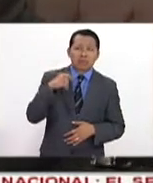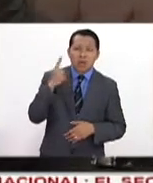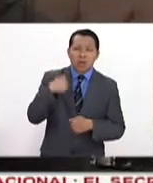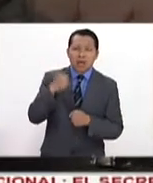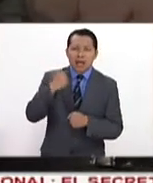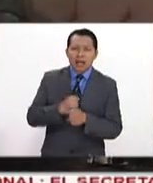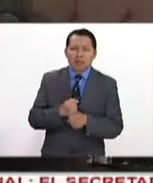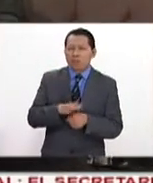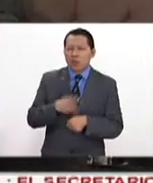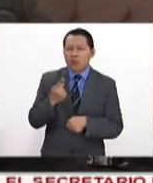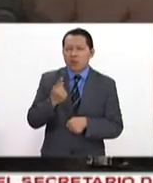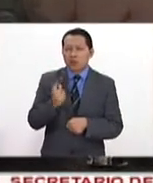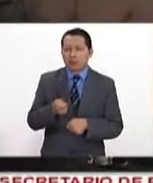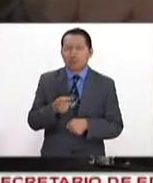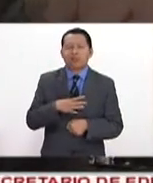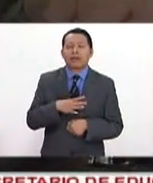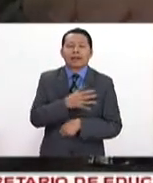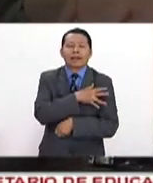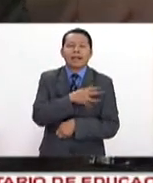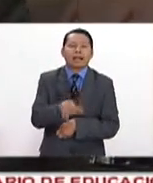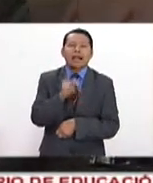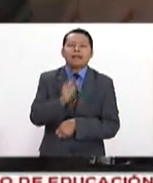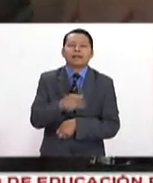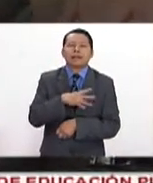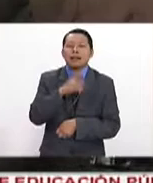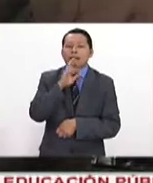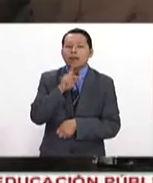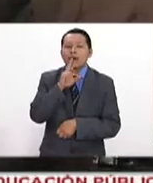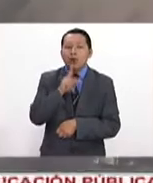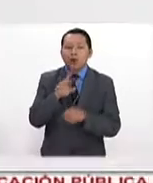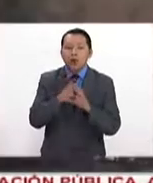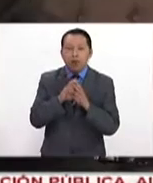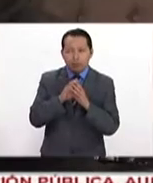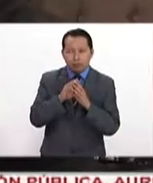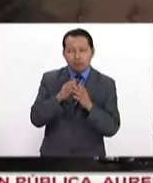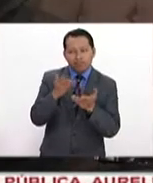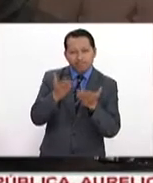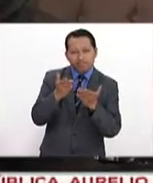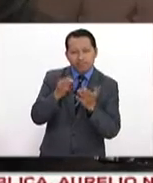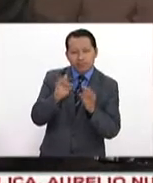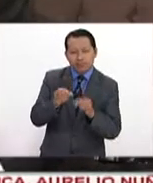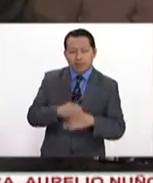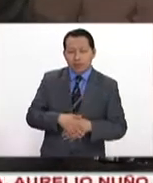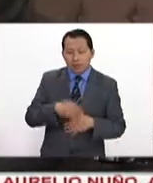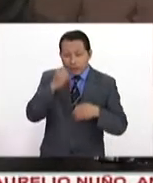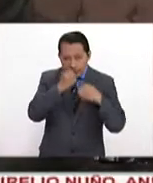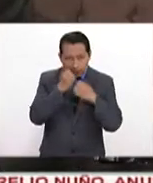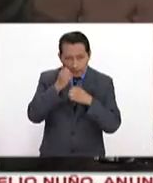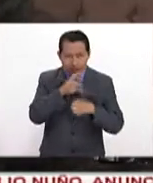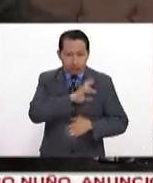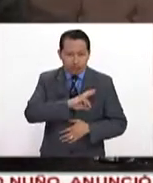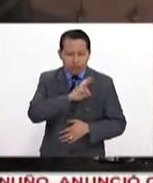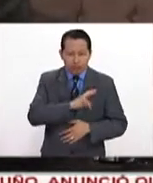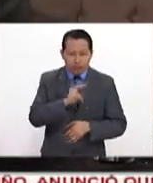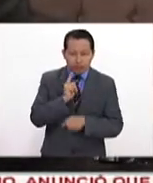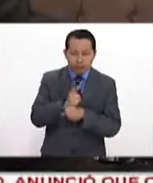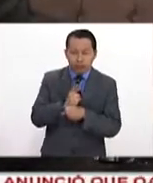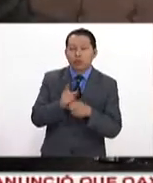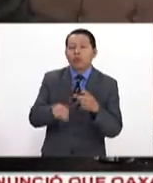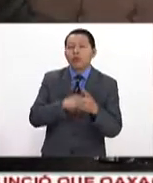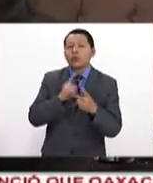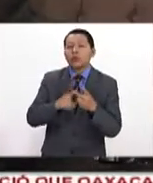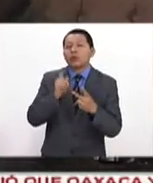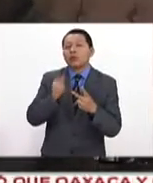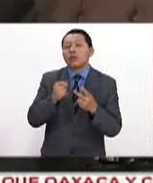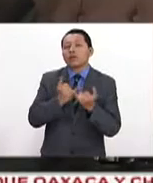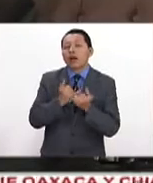año? Primero, en general, hay mejores estimados de crecimiento, lo consideran los analistas del sector privado. Segundo,